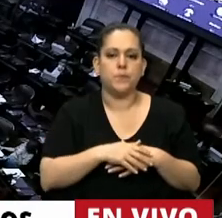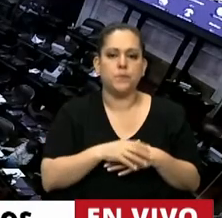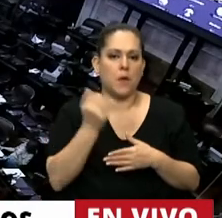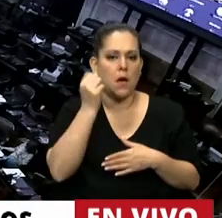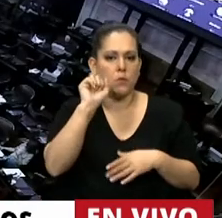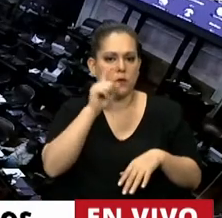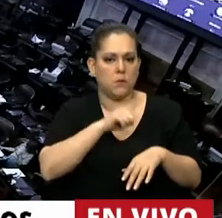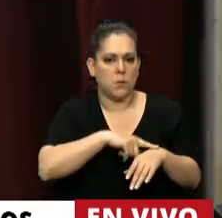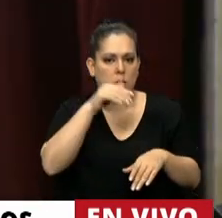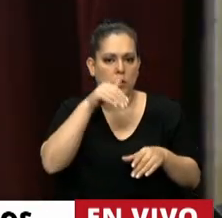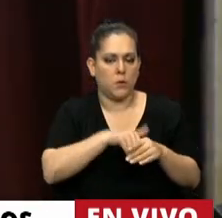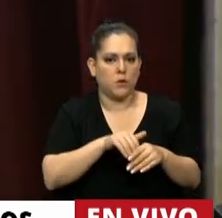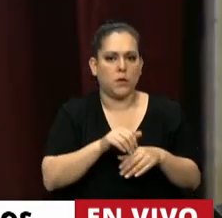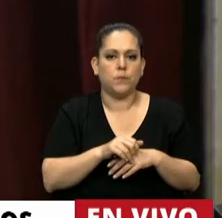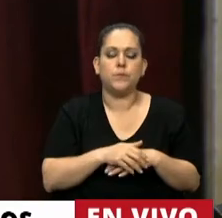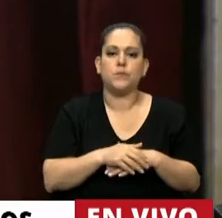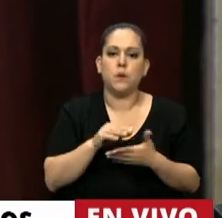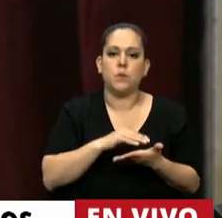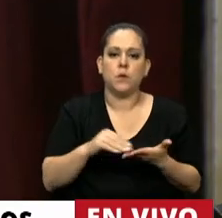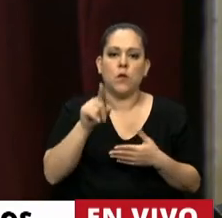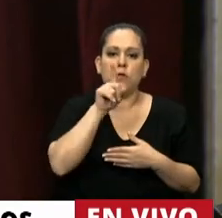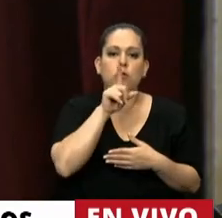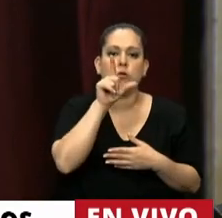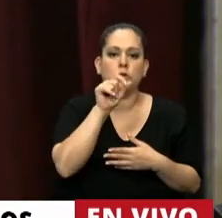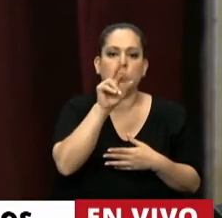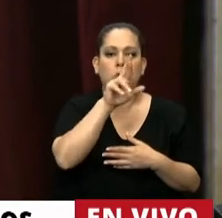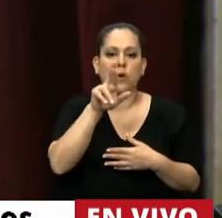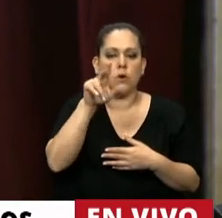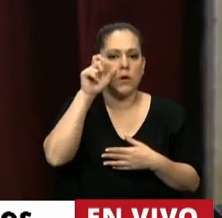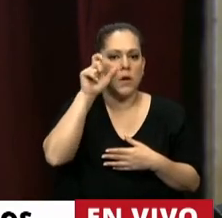Ausente a la hora de votar. Diputado Pablo Torello.